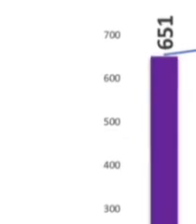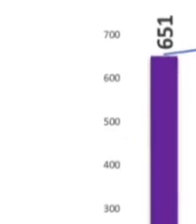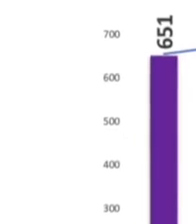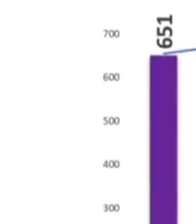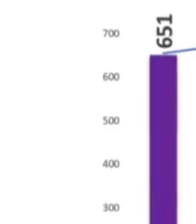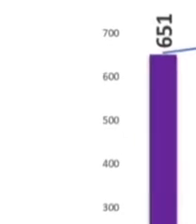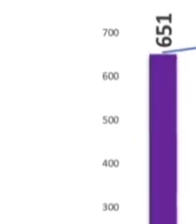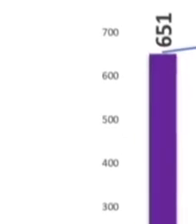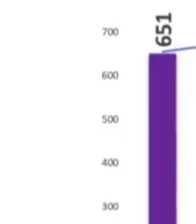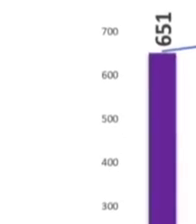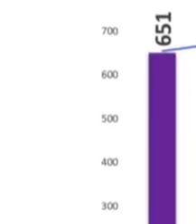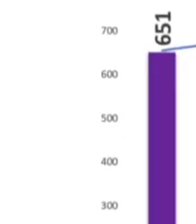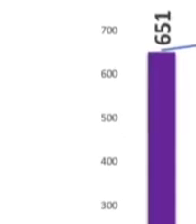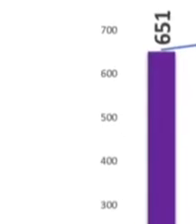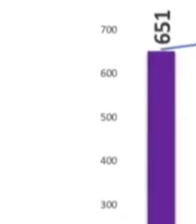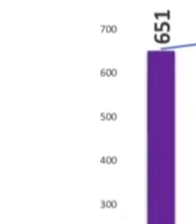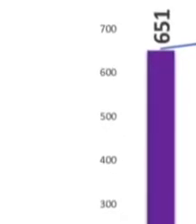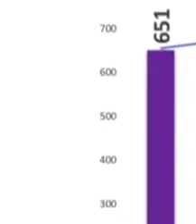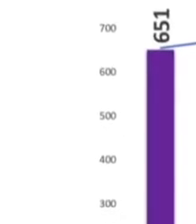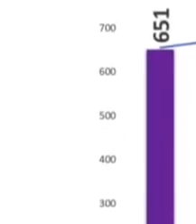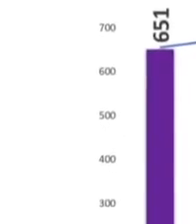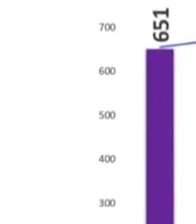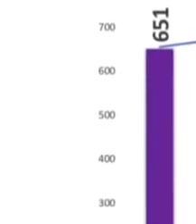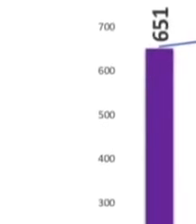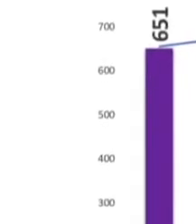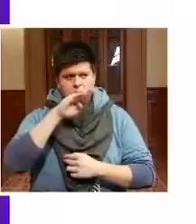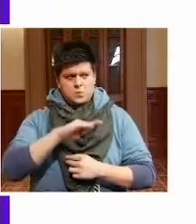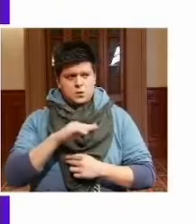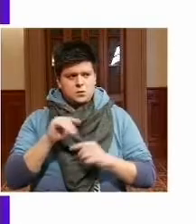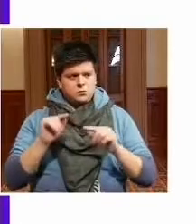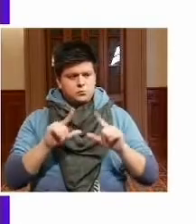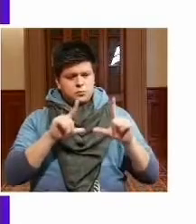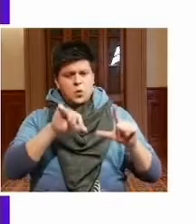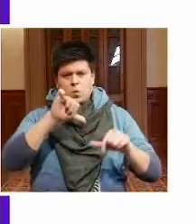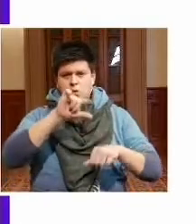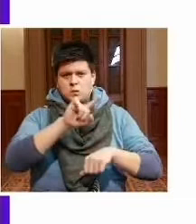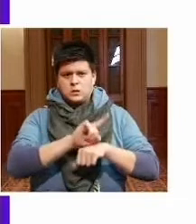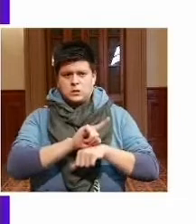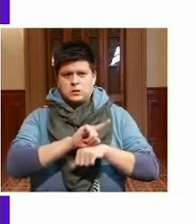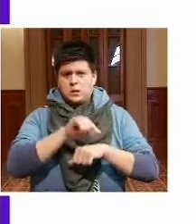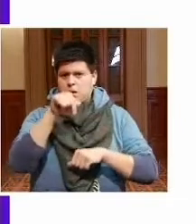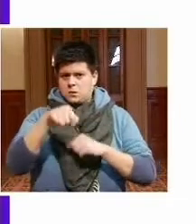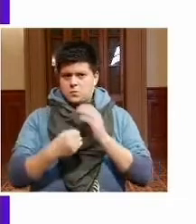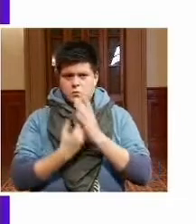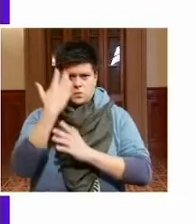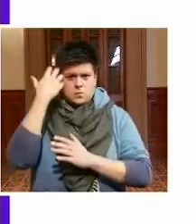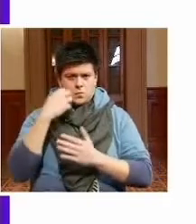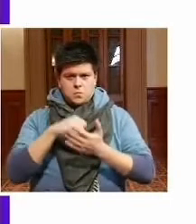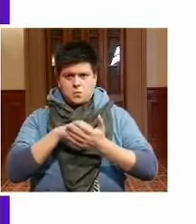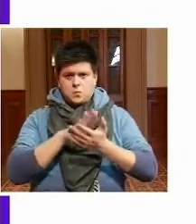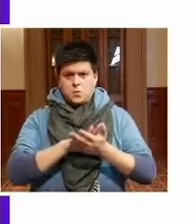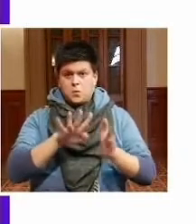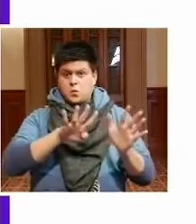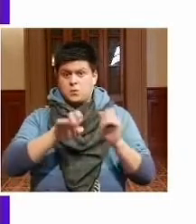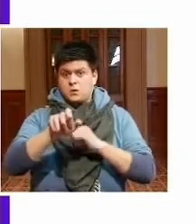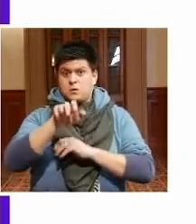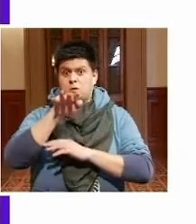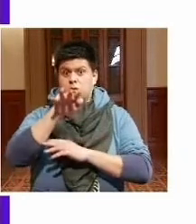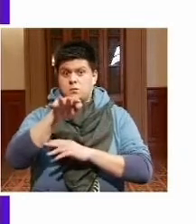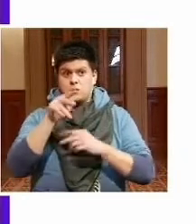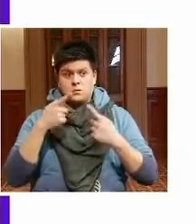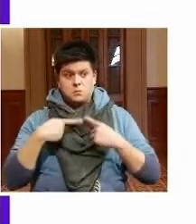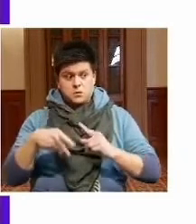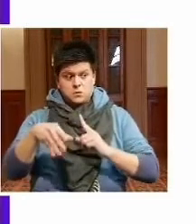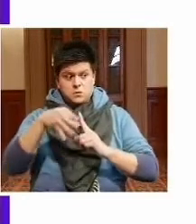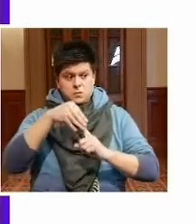por segundo día consecutivo se rompió récord de nuevos casos hoy nuevo león tenemos 919 contagios